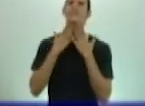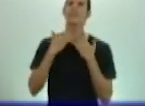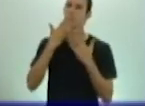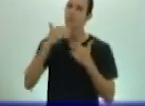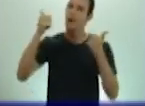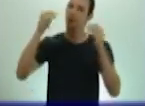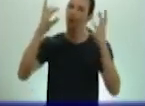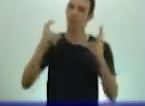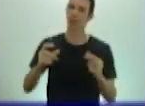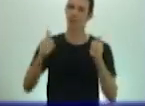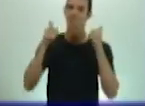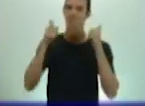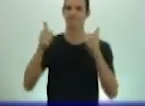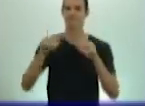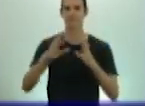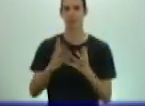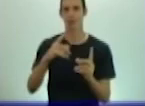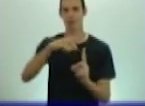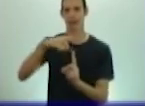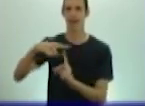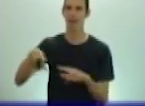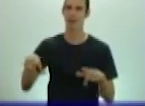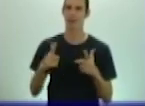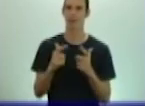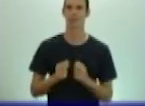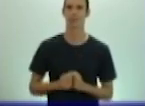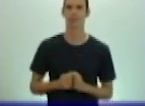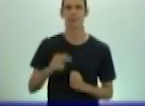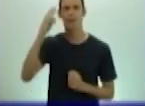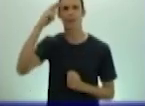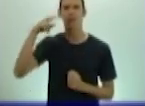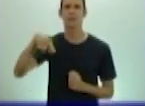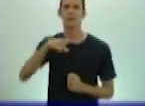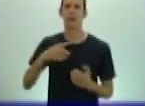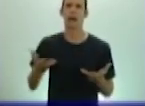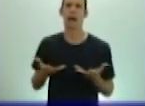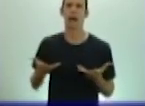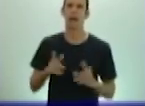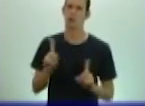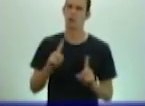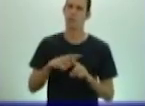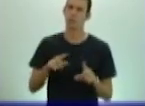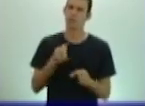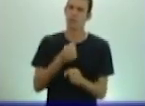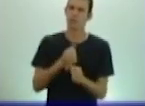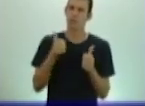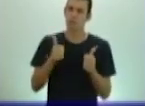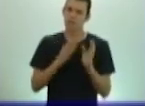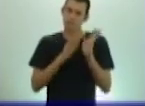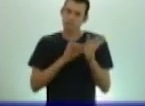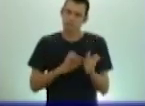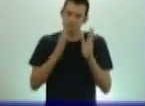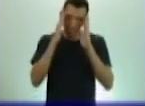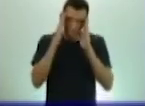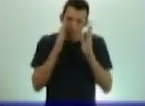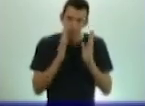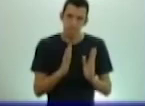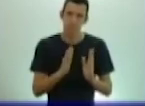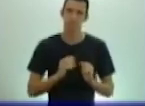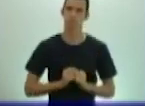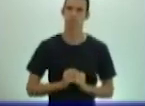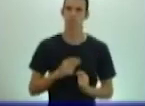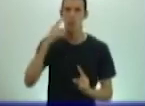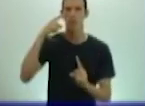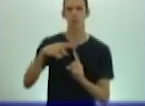de estas actividades. Recuerden, muchachos, que no tienen por qué apurarse, pero sí trabajar con seriedad, trabajar con responsabilidad, porque la intención nuestra es